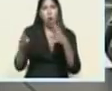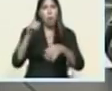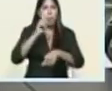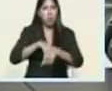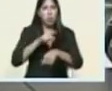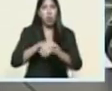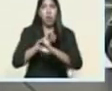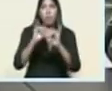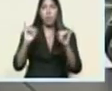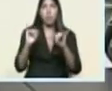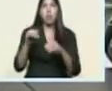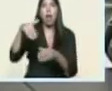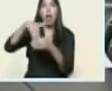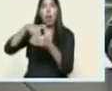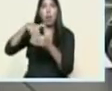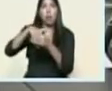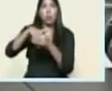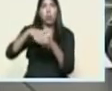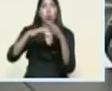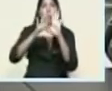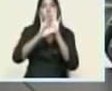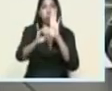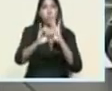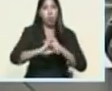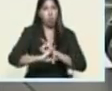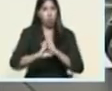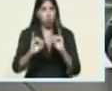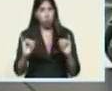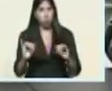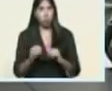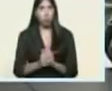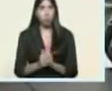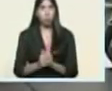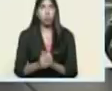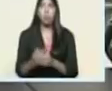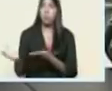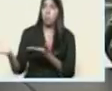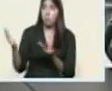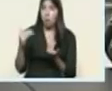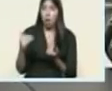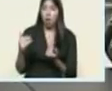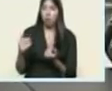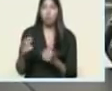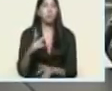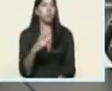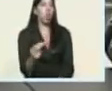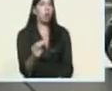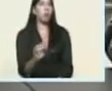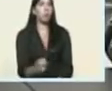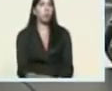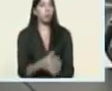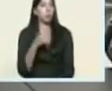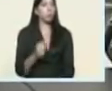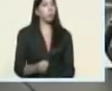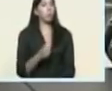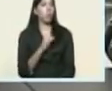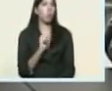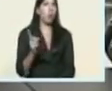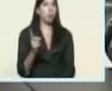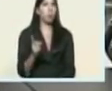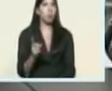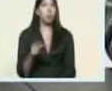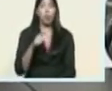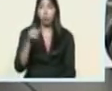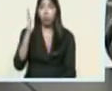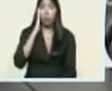Se hizo la elección de la Asamblea Nacional Constituyente y los invitamos y se negaron a participar. Ya